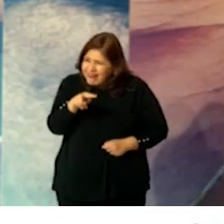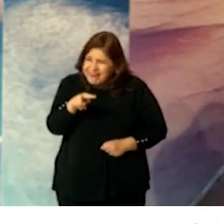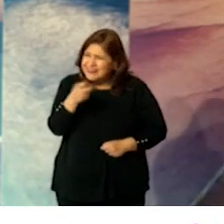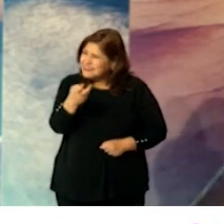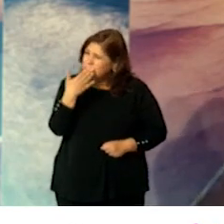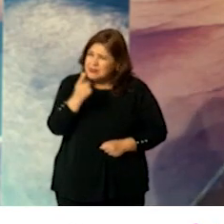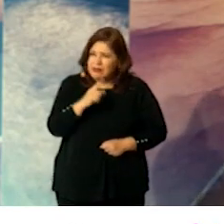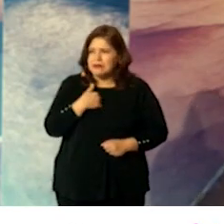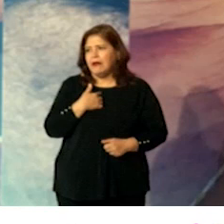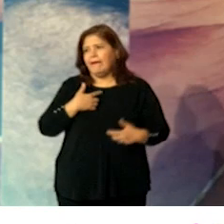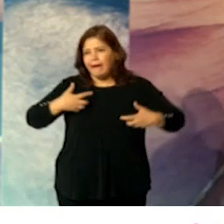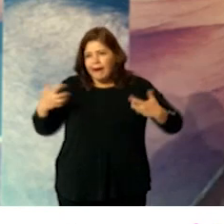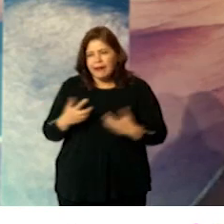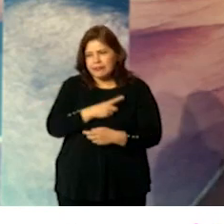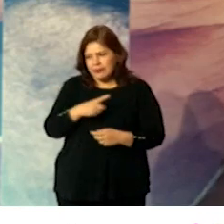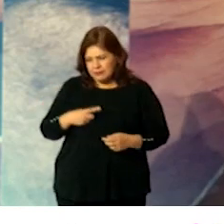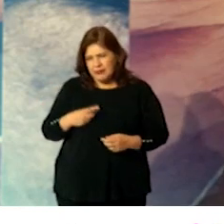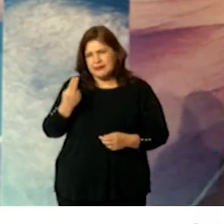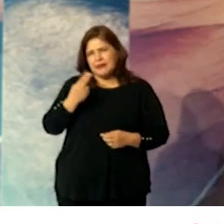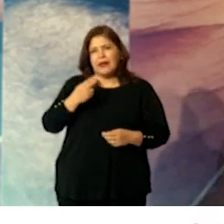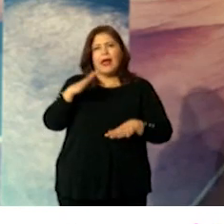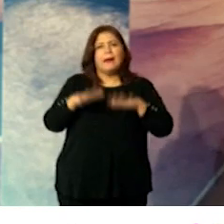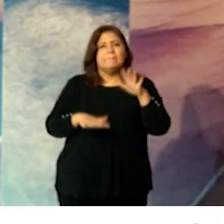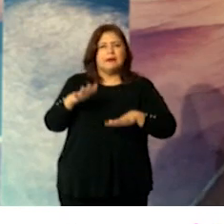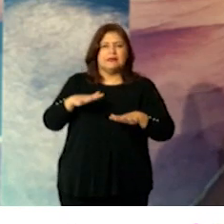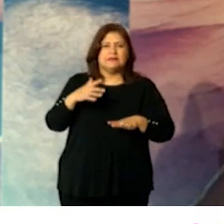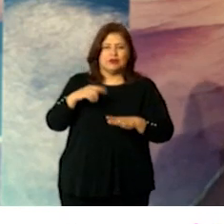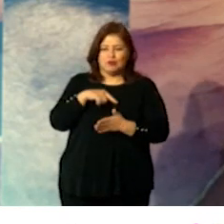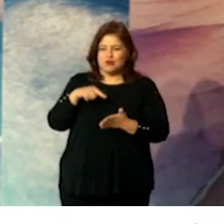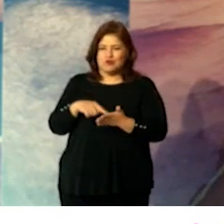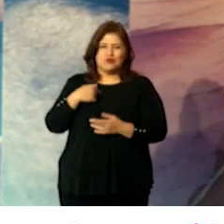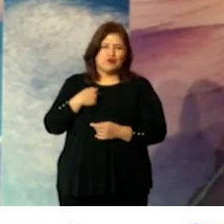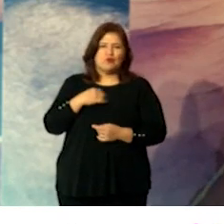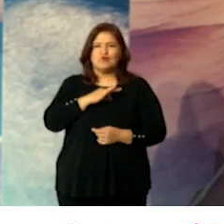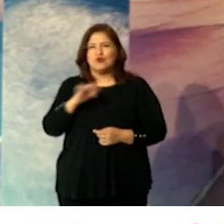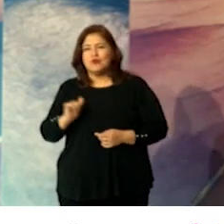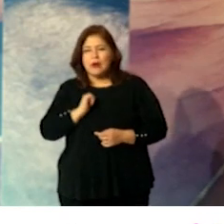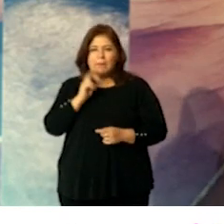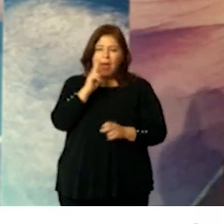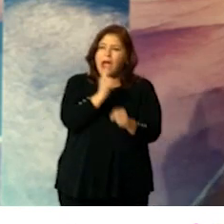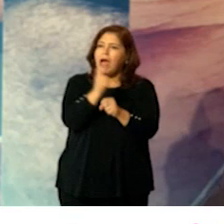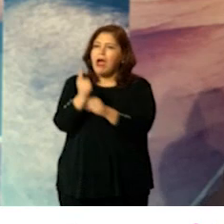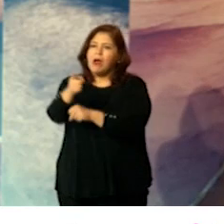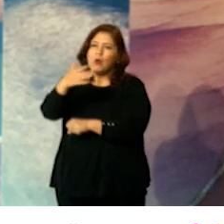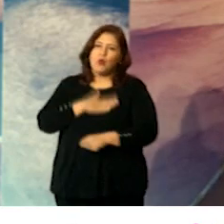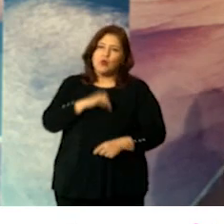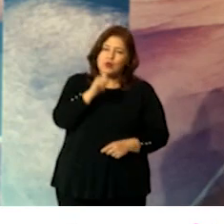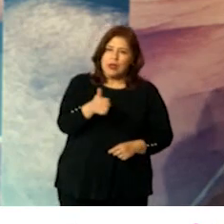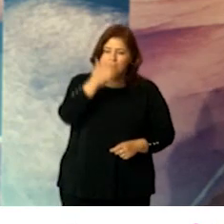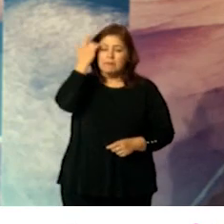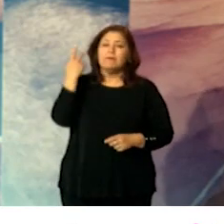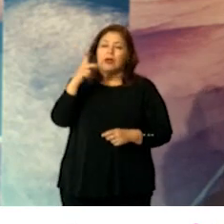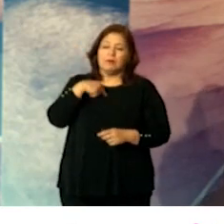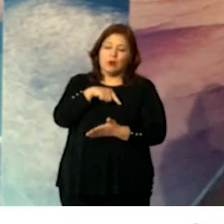por X, reconociendo el privilegio en el que muchas veces nos encontramos para identificar la injusticia, ¿no?